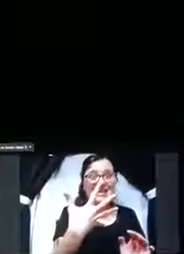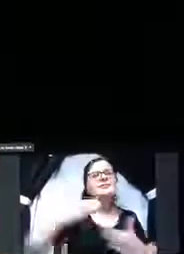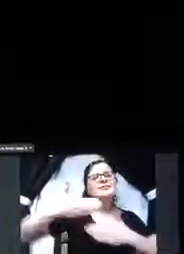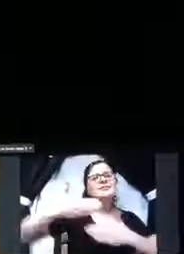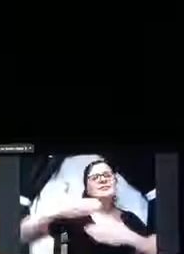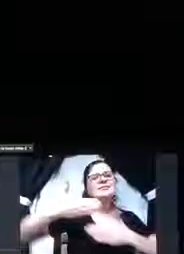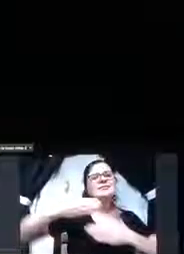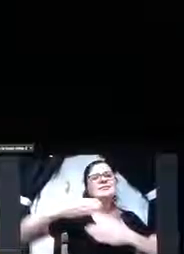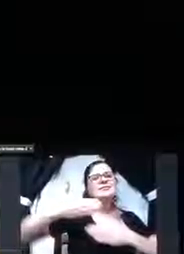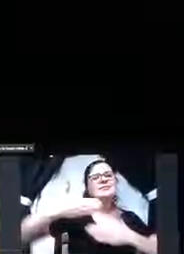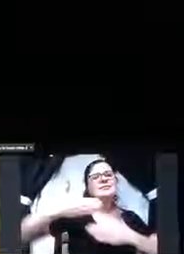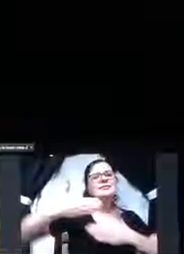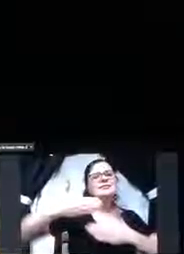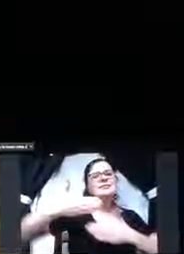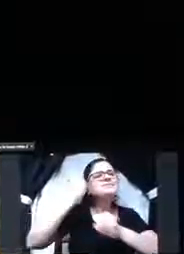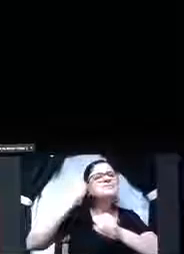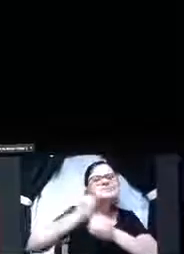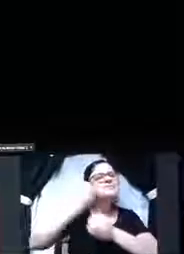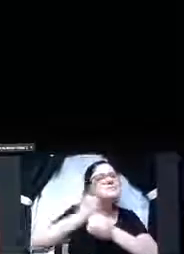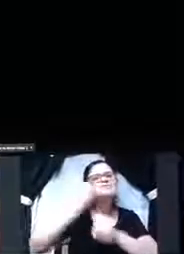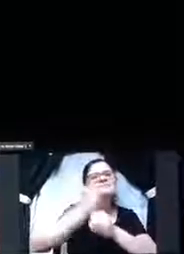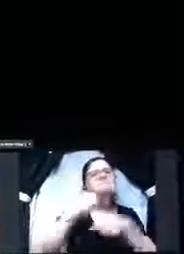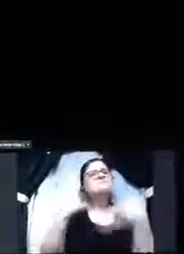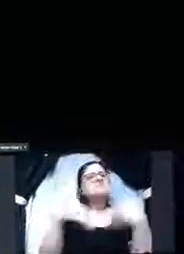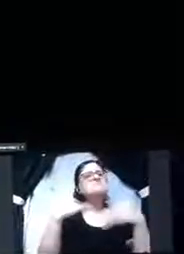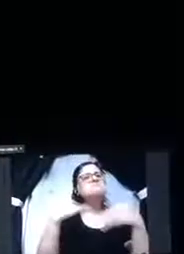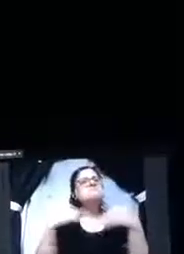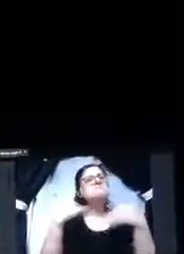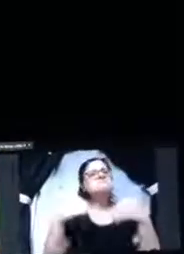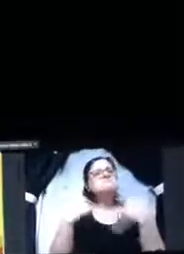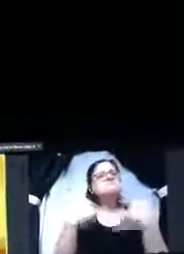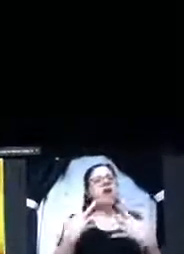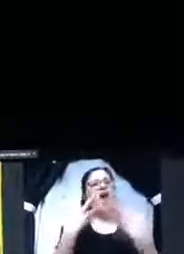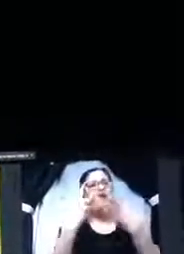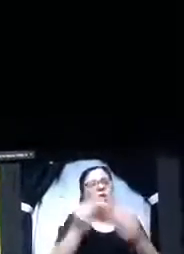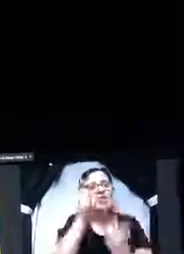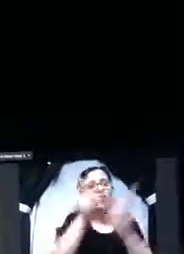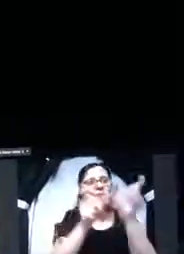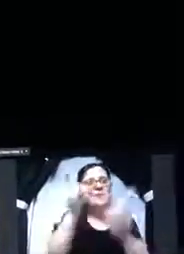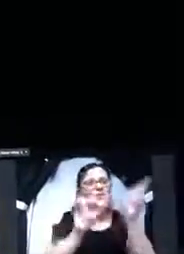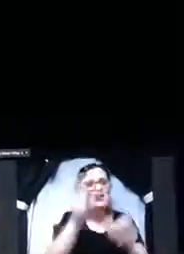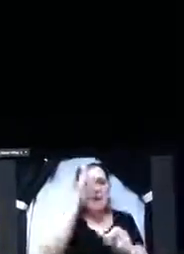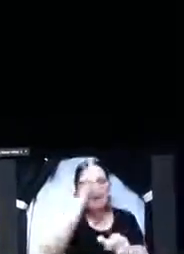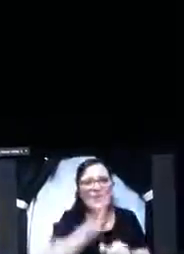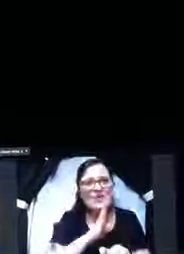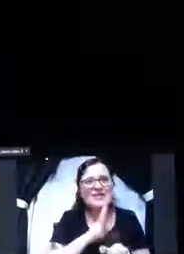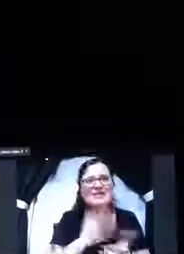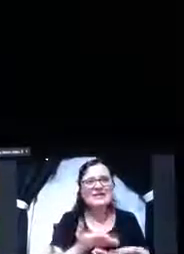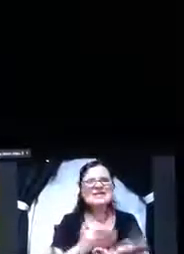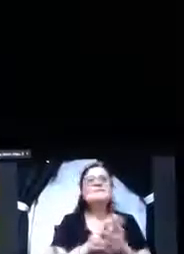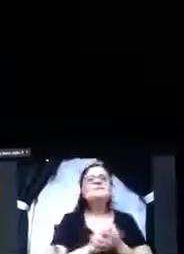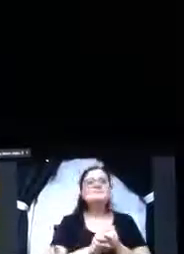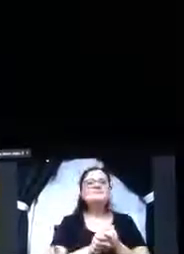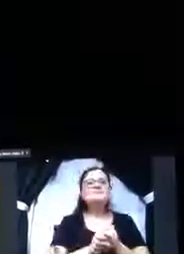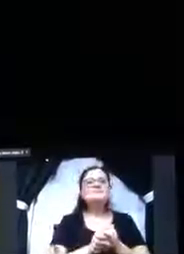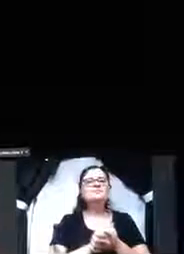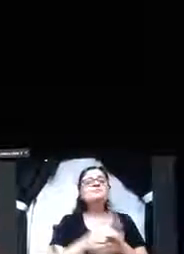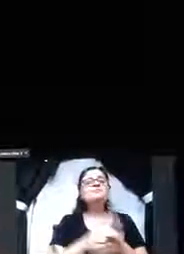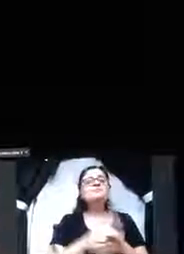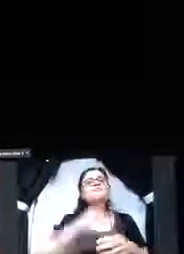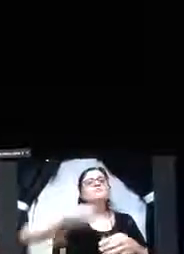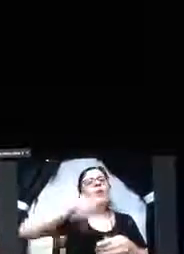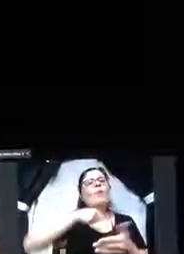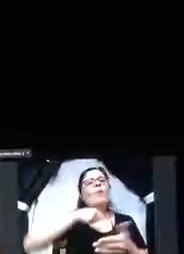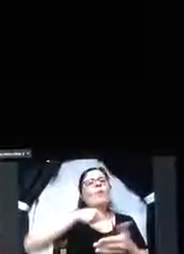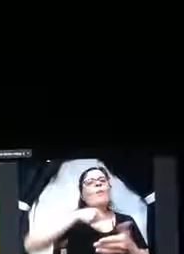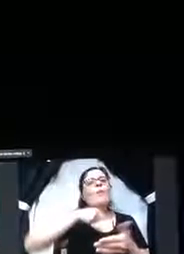25 no años torturando hipacúsicos. Sí. 25 años en escala y vamos por más. Y vamos por Así más.